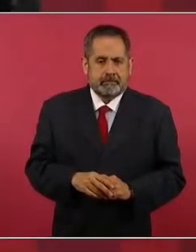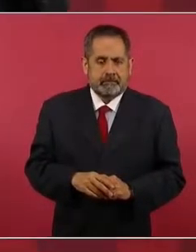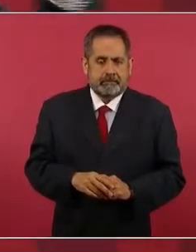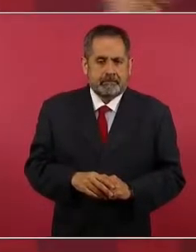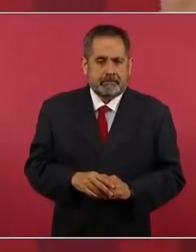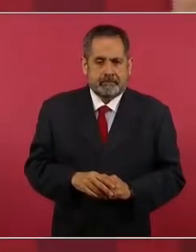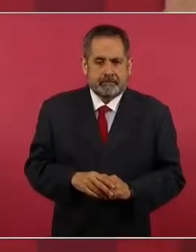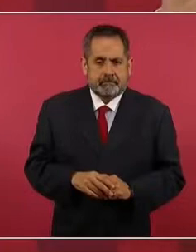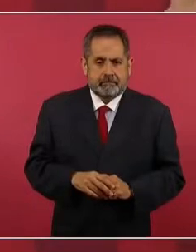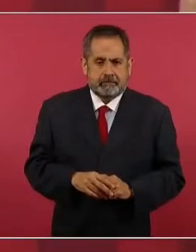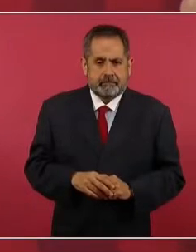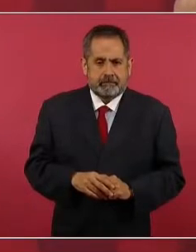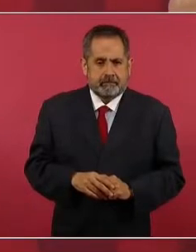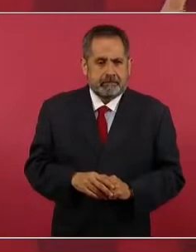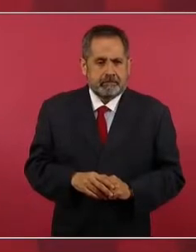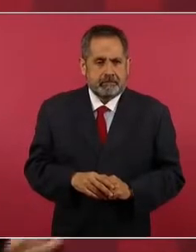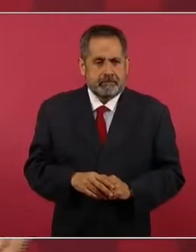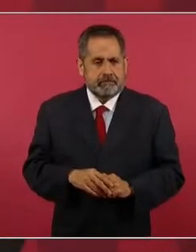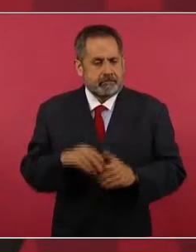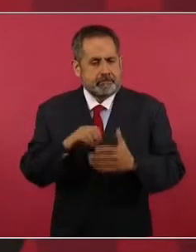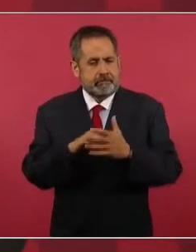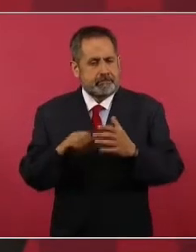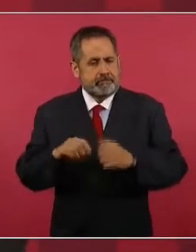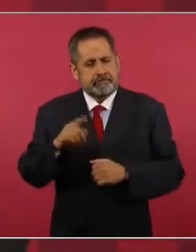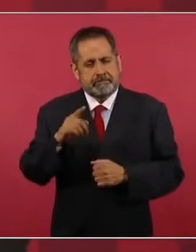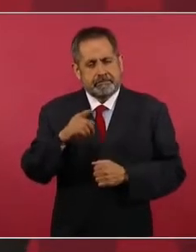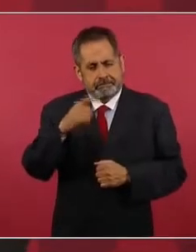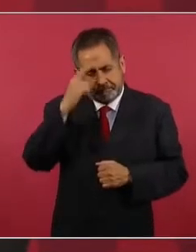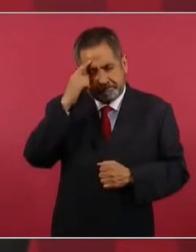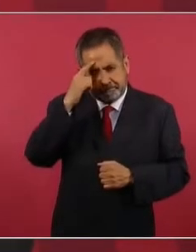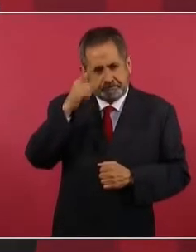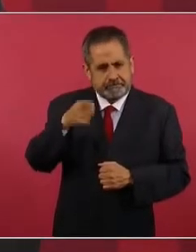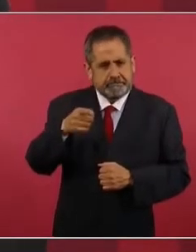no hay automóviles